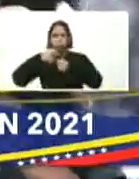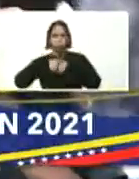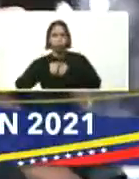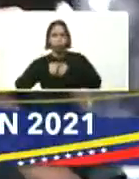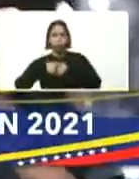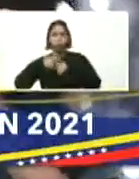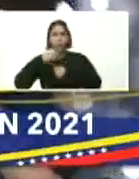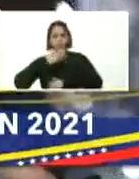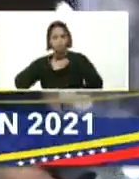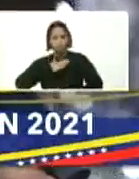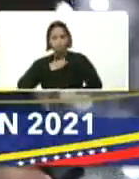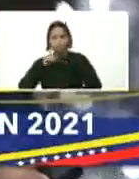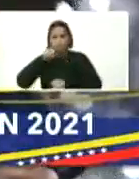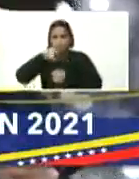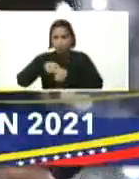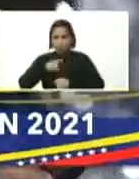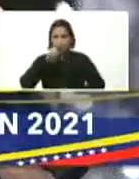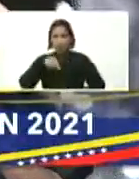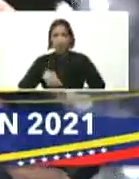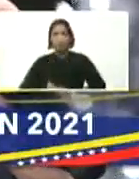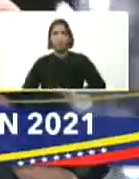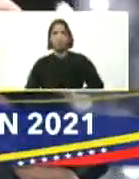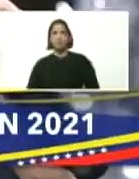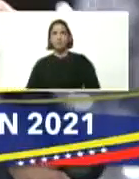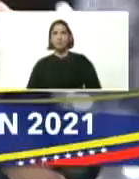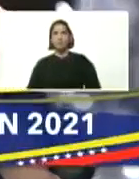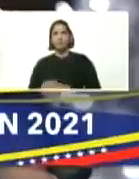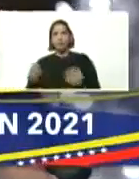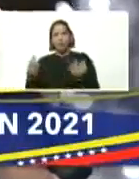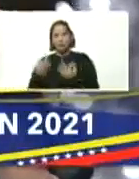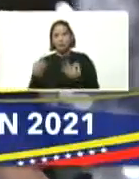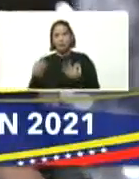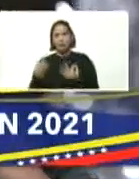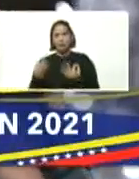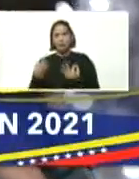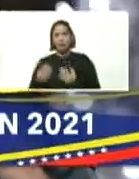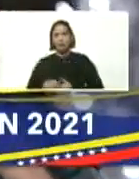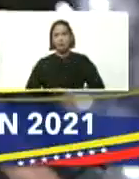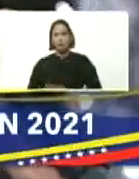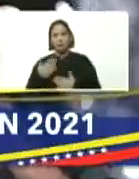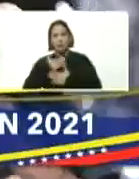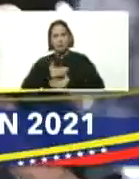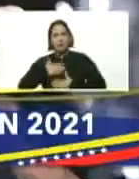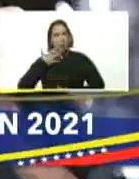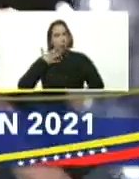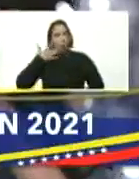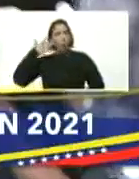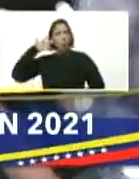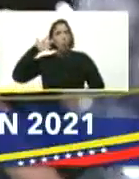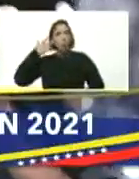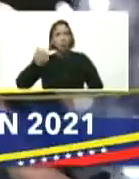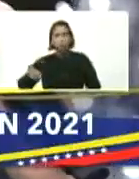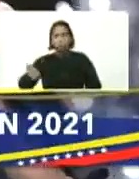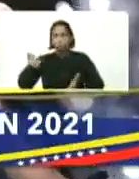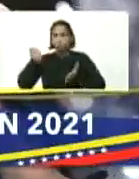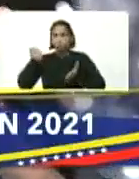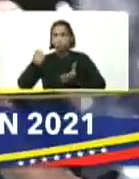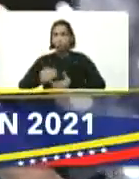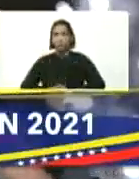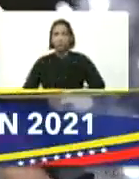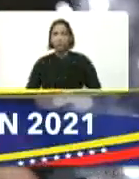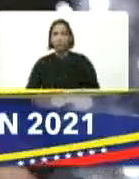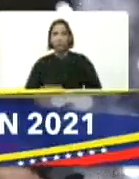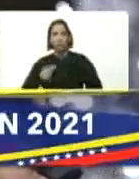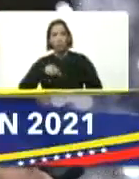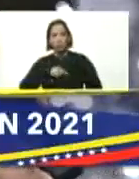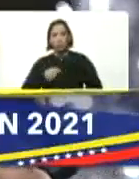mi persona. En realidad recibimos con mucho orgullo el premio Rómulo Gallegos, lo